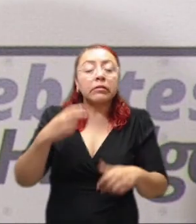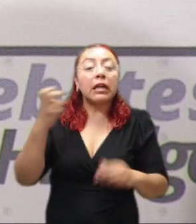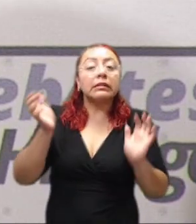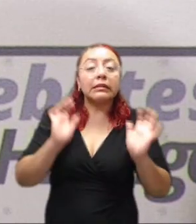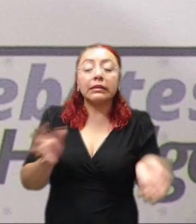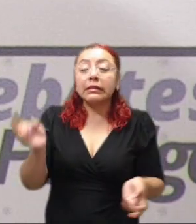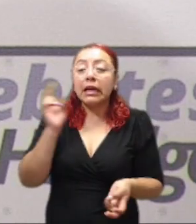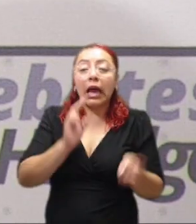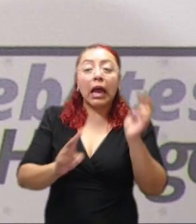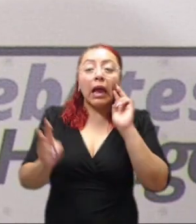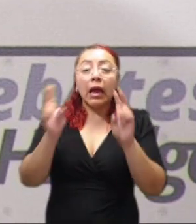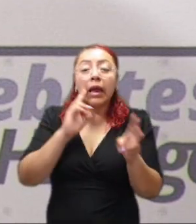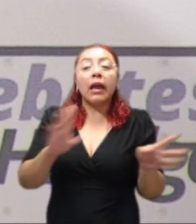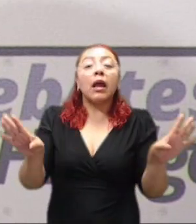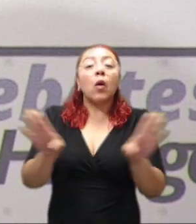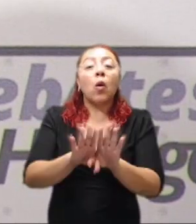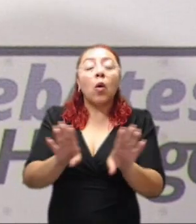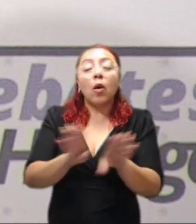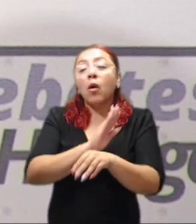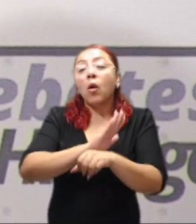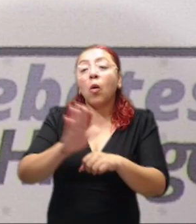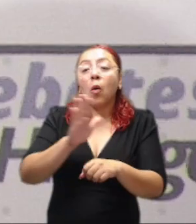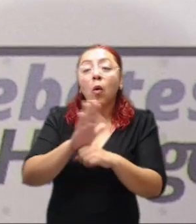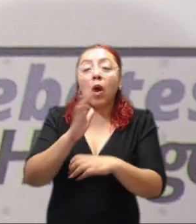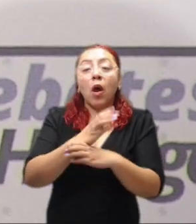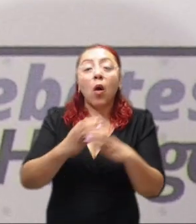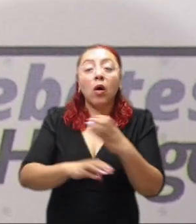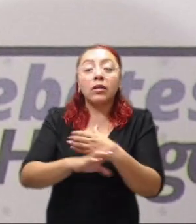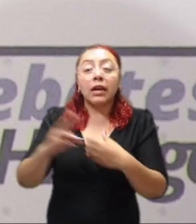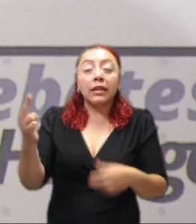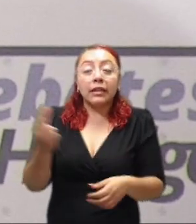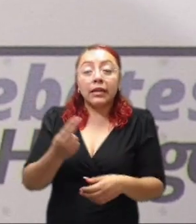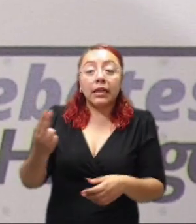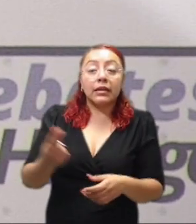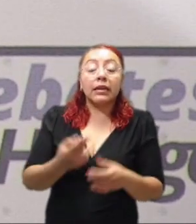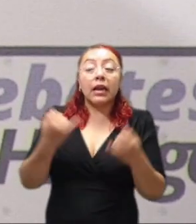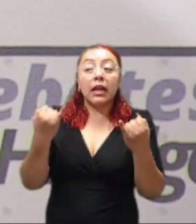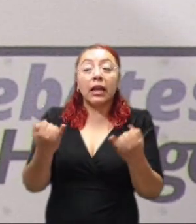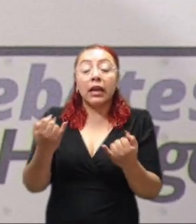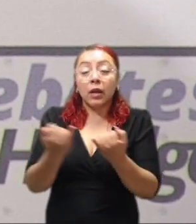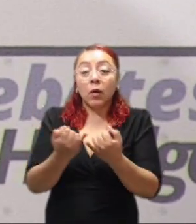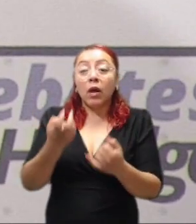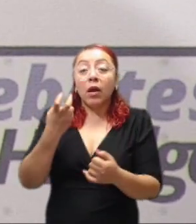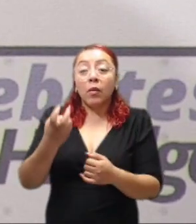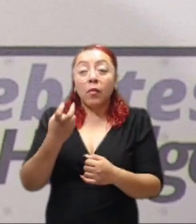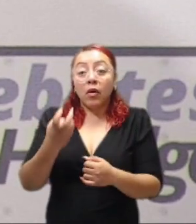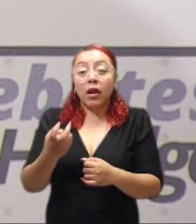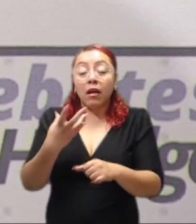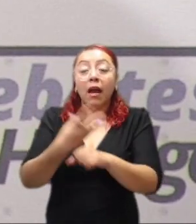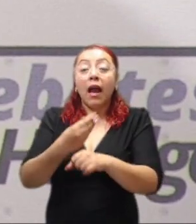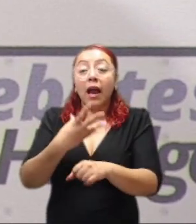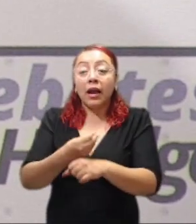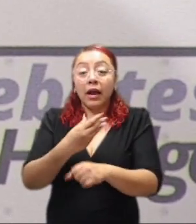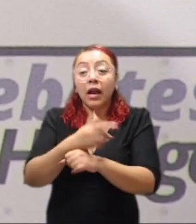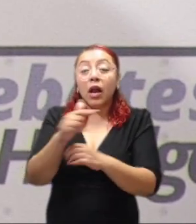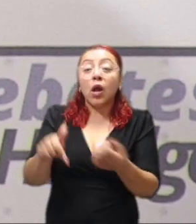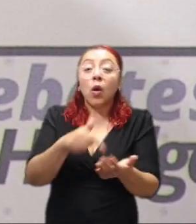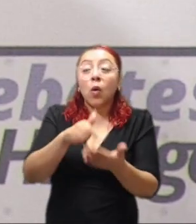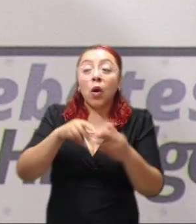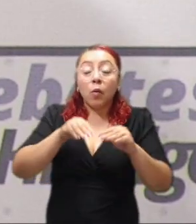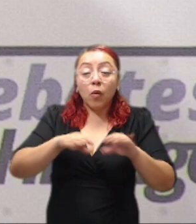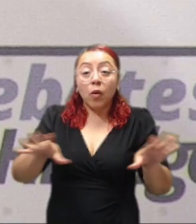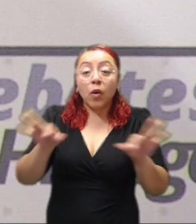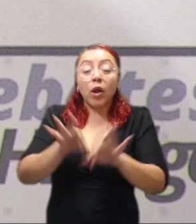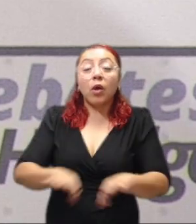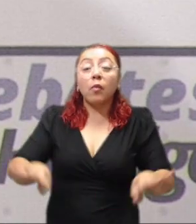necesidades también parte de nuestra propuesta es la rehabilitación de espacios públicos es importante tener espacios dignos